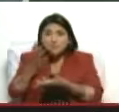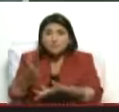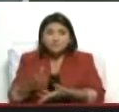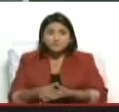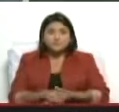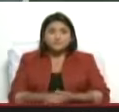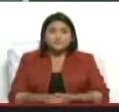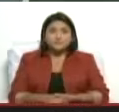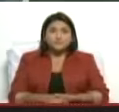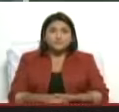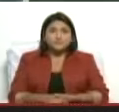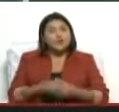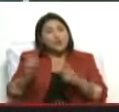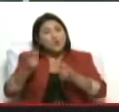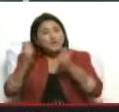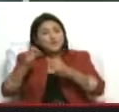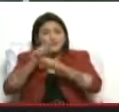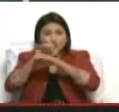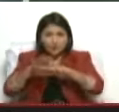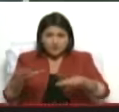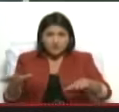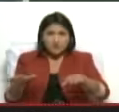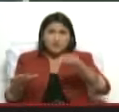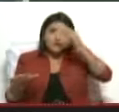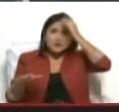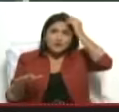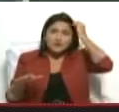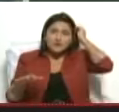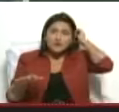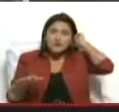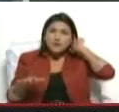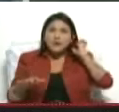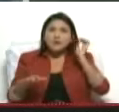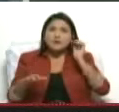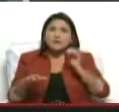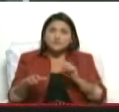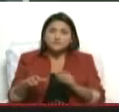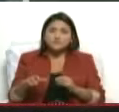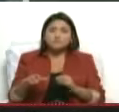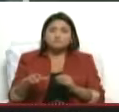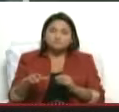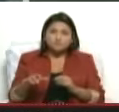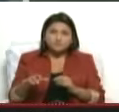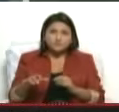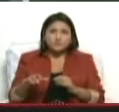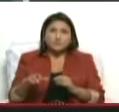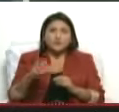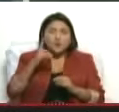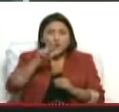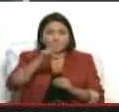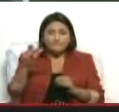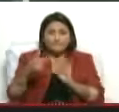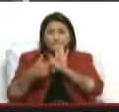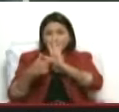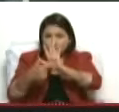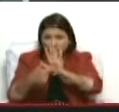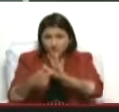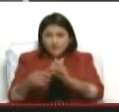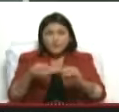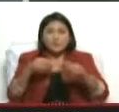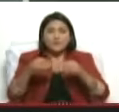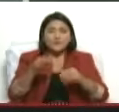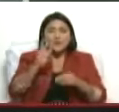difundía y lo que hemos visto ahora hablar con representante diplomático de cuatro potencias